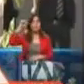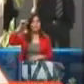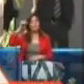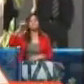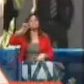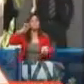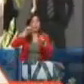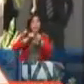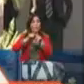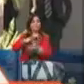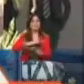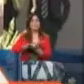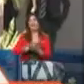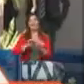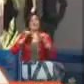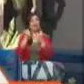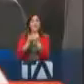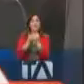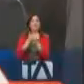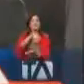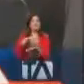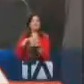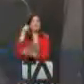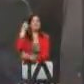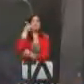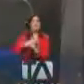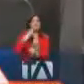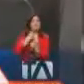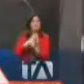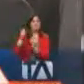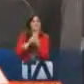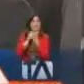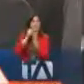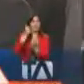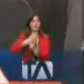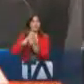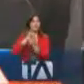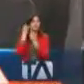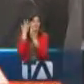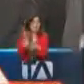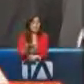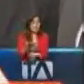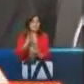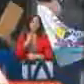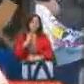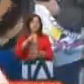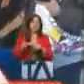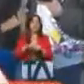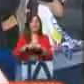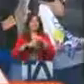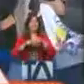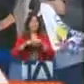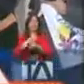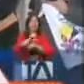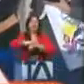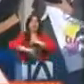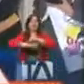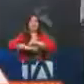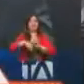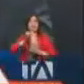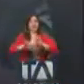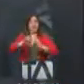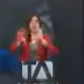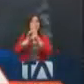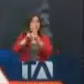varios acuerdos con la Central Unitaria de Trabajadores, CUT. El anuncio lo hizo el ministro del Trabajo, que resaltó la construcción en conjunto del nuevo Código del